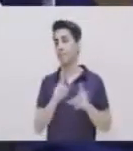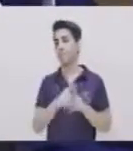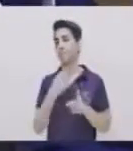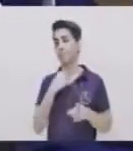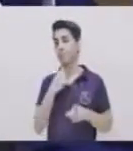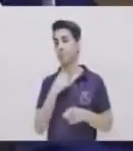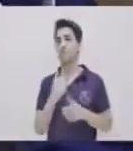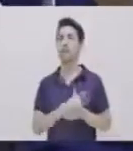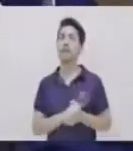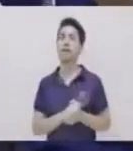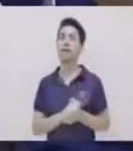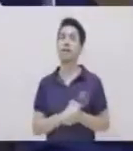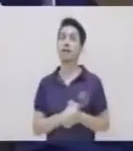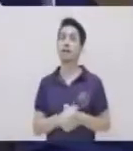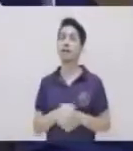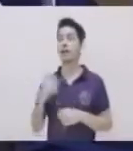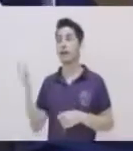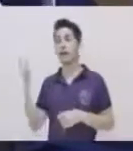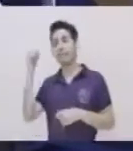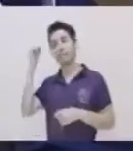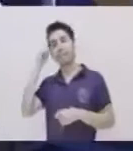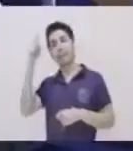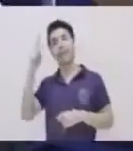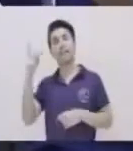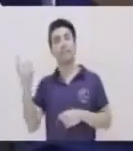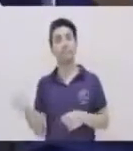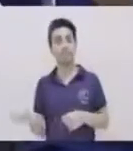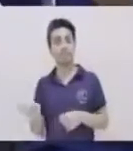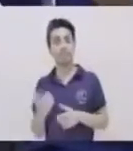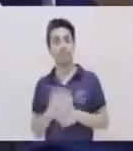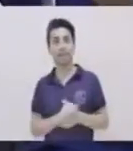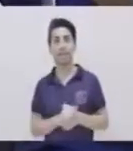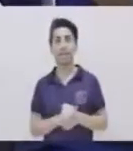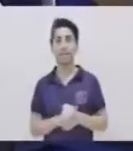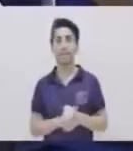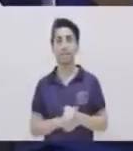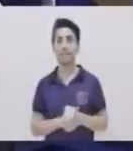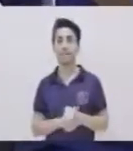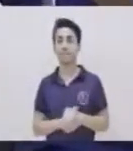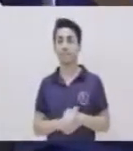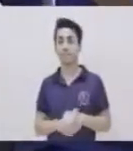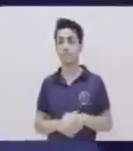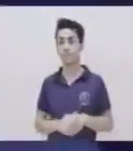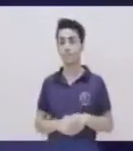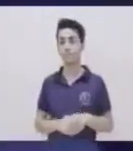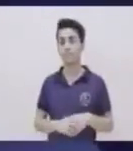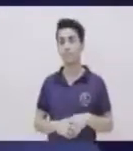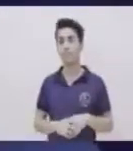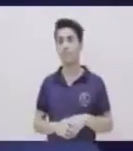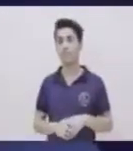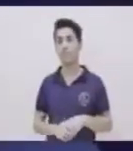a mí también me gusta. Ella es inteligente como ustedes.